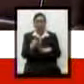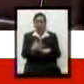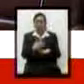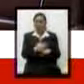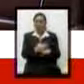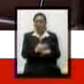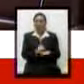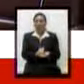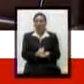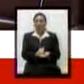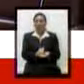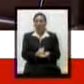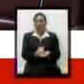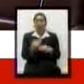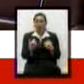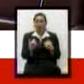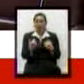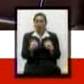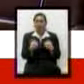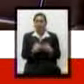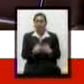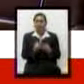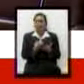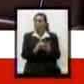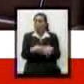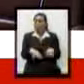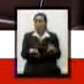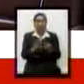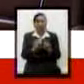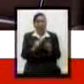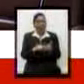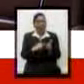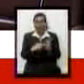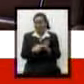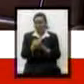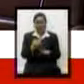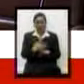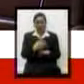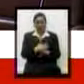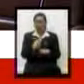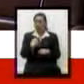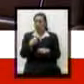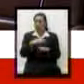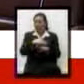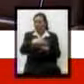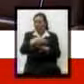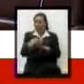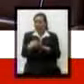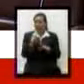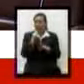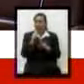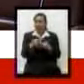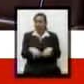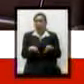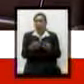desarrollo. Teniendo en cuenta, señor, lo importante que significa el desarrollo en nuestras fronteras, es